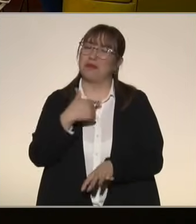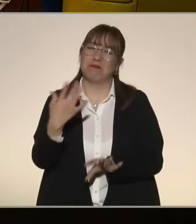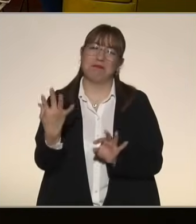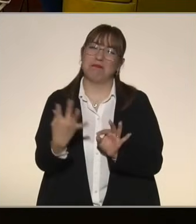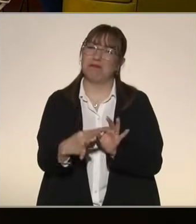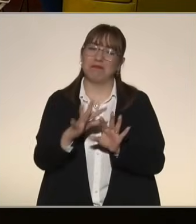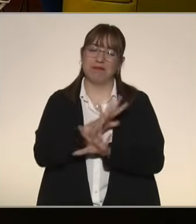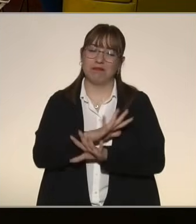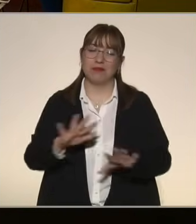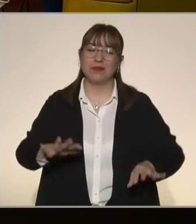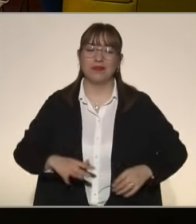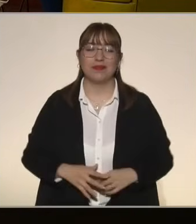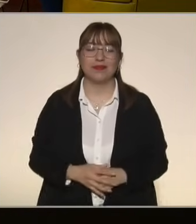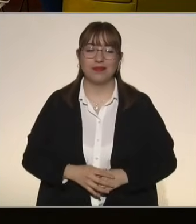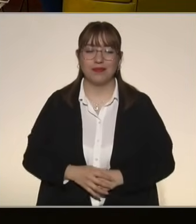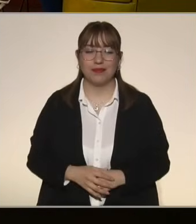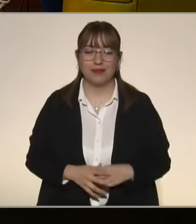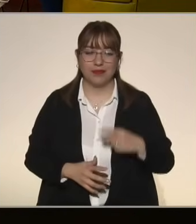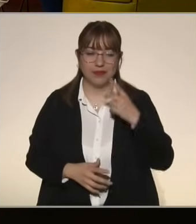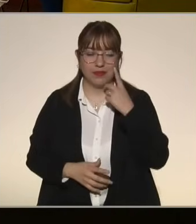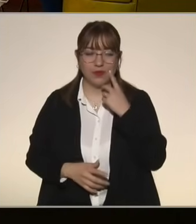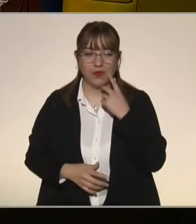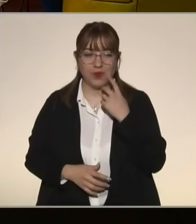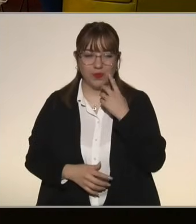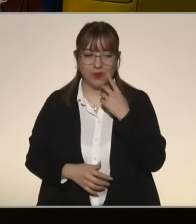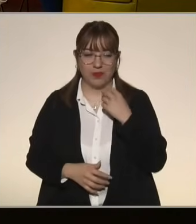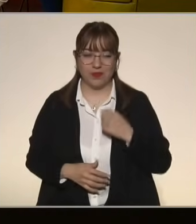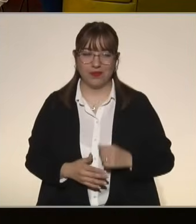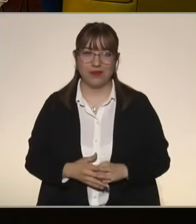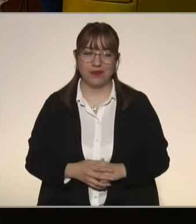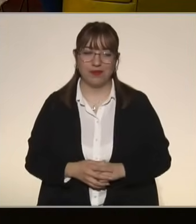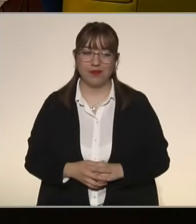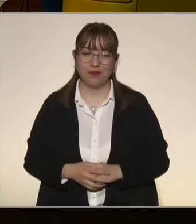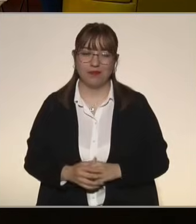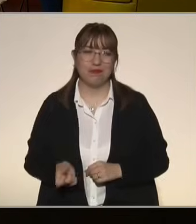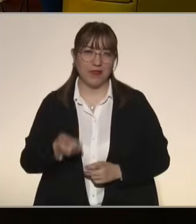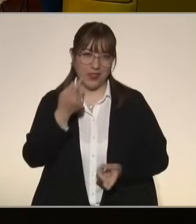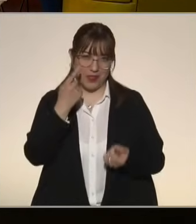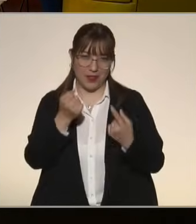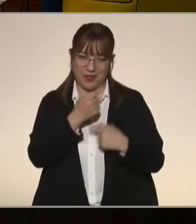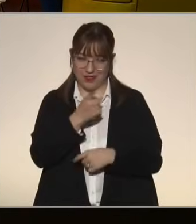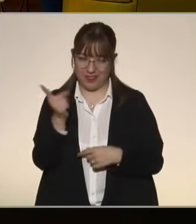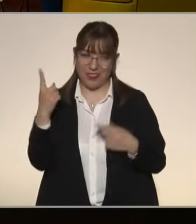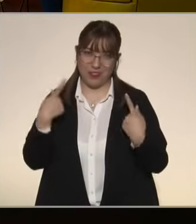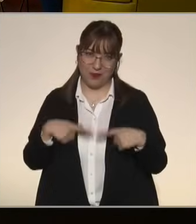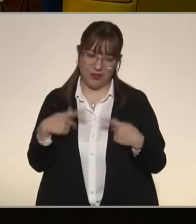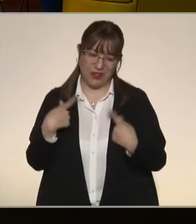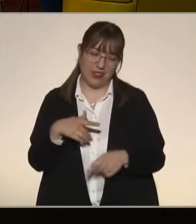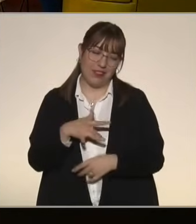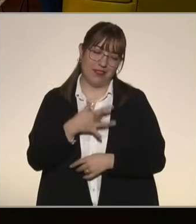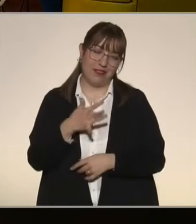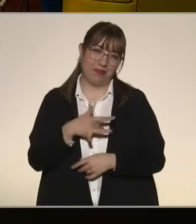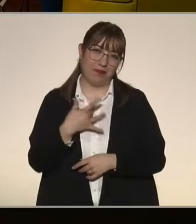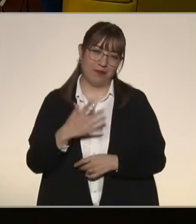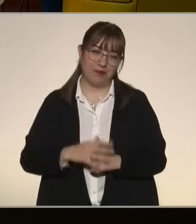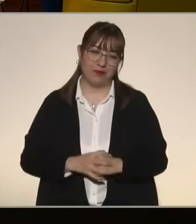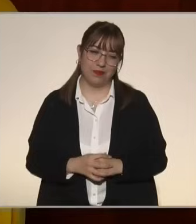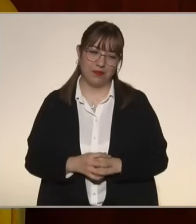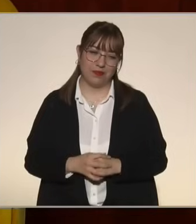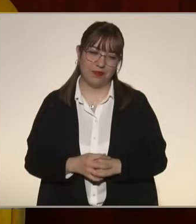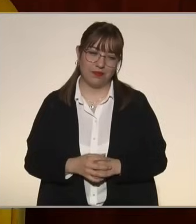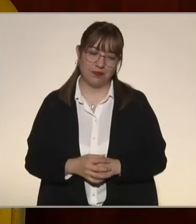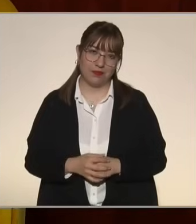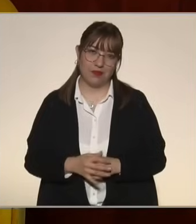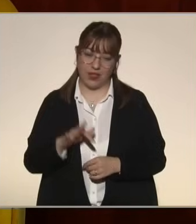podrás sentir como ciertos sentimientos en estos comentarios. ¿Qué es mejor en